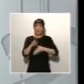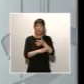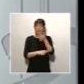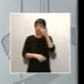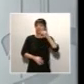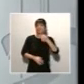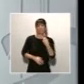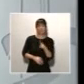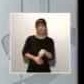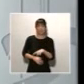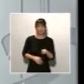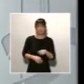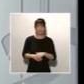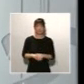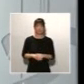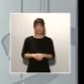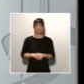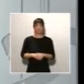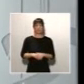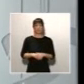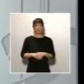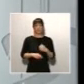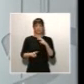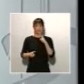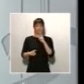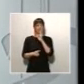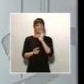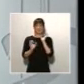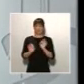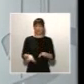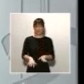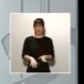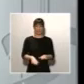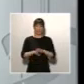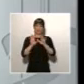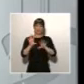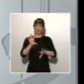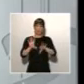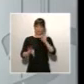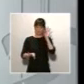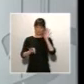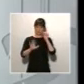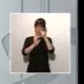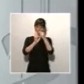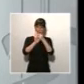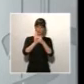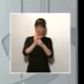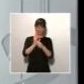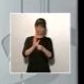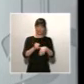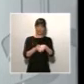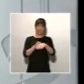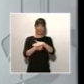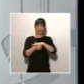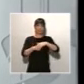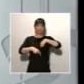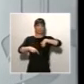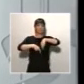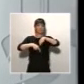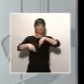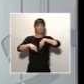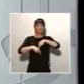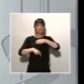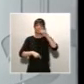casi la misma a la anterior. Al final, la decisión sobre las medidas a tomar en el ámbito de transporte forman parte de